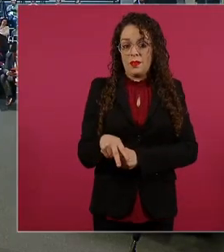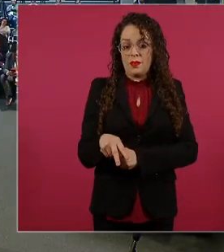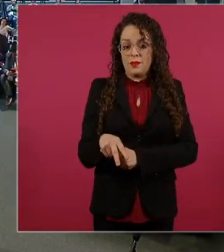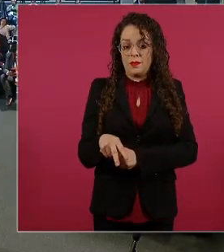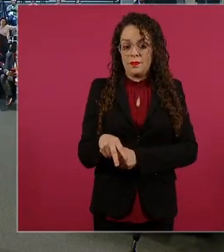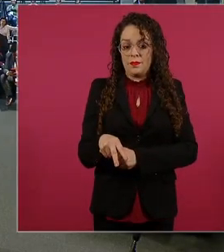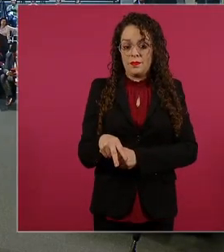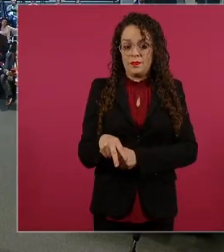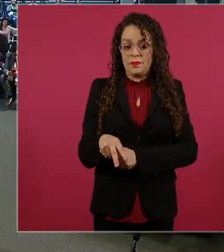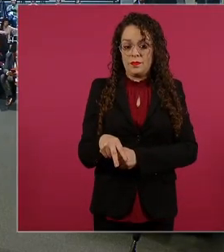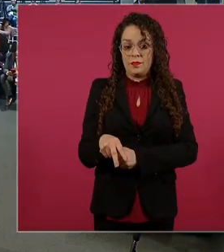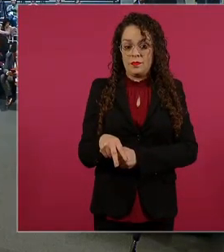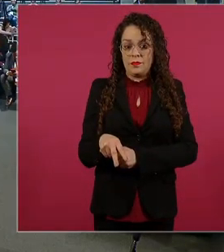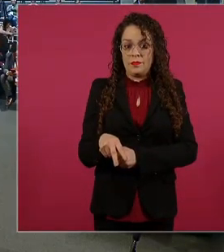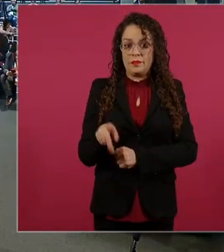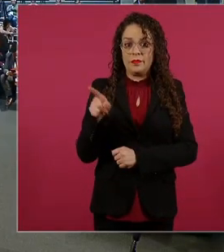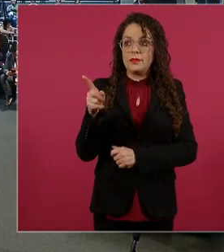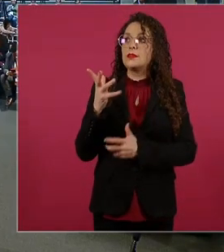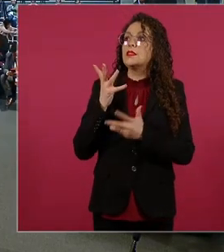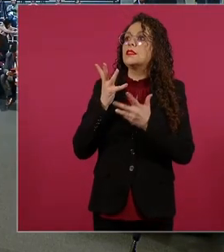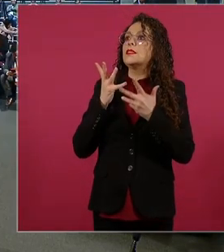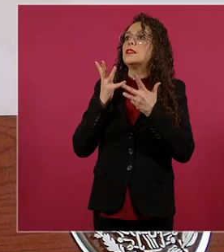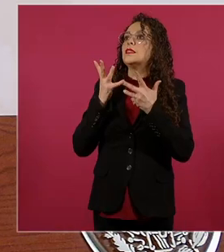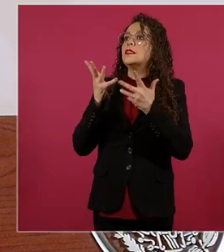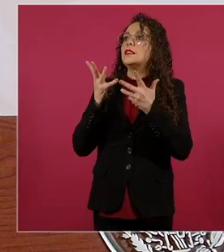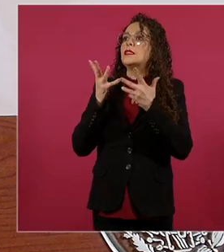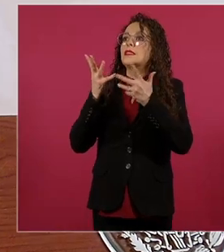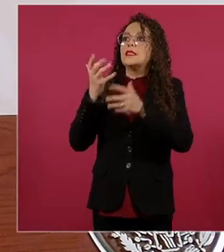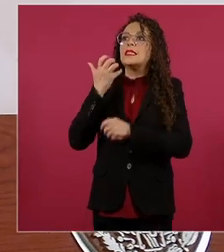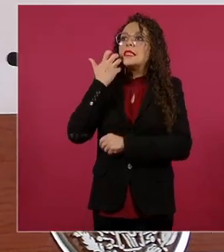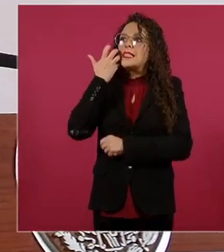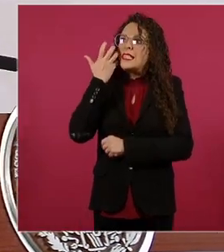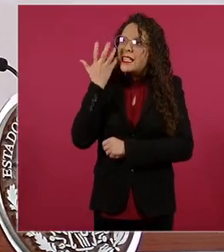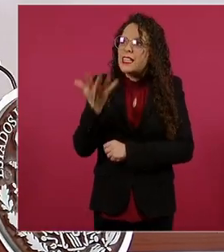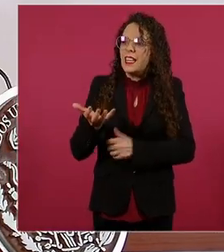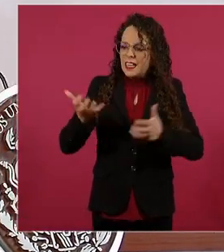Que tiene ideales Que tiene principios